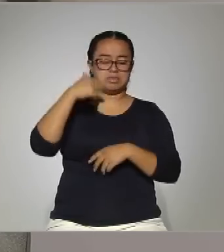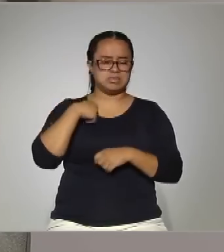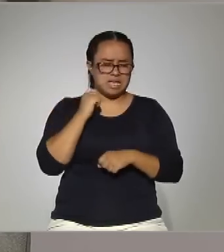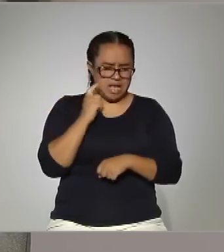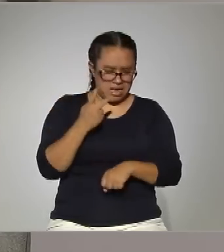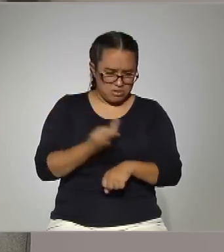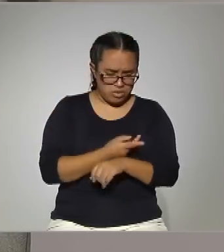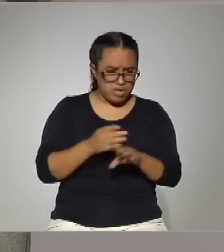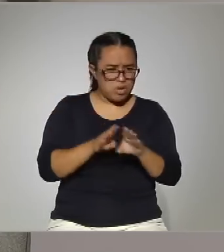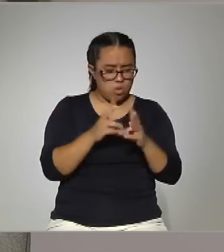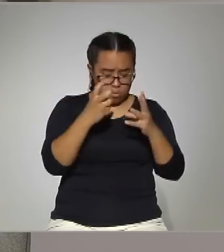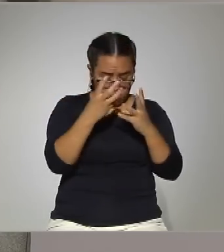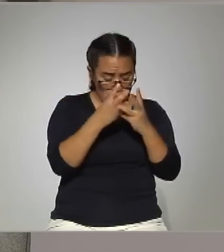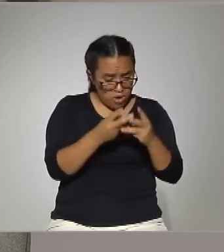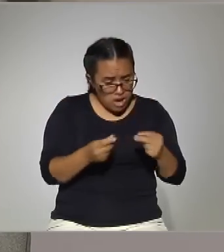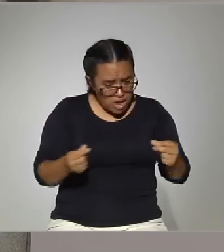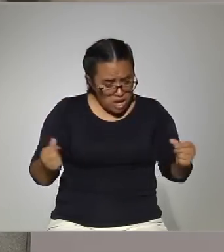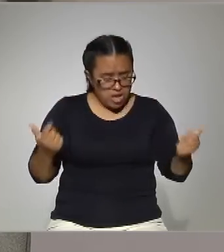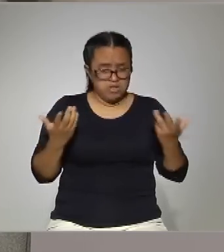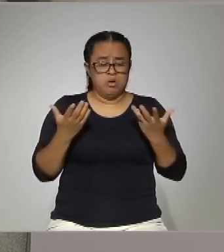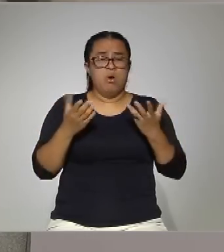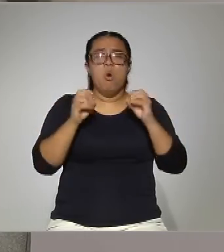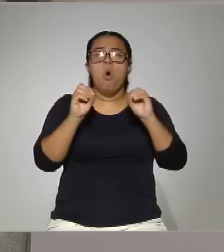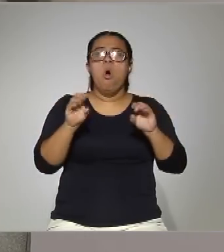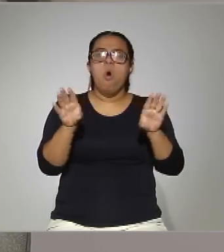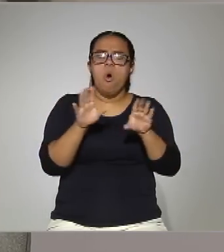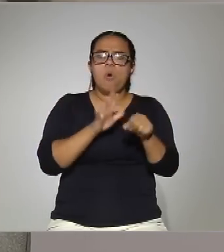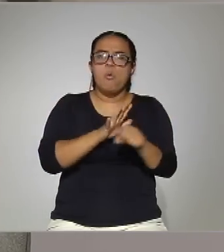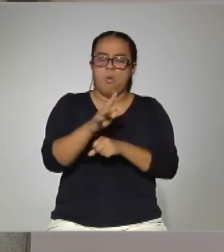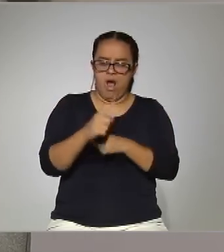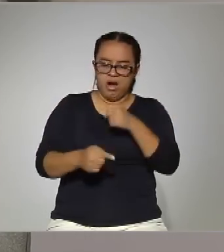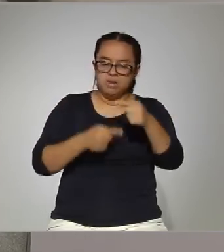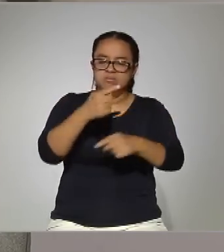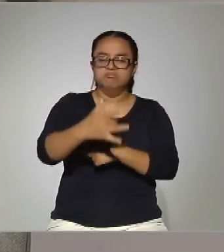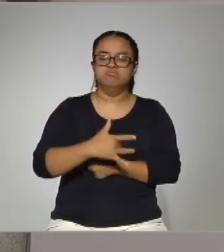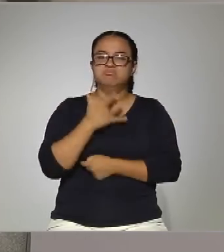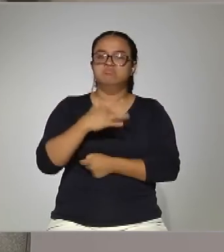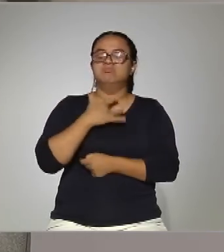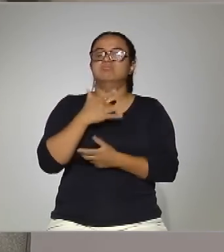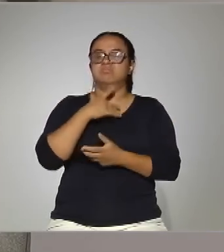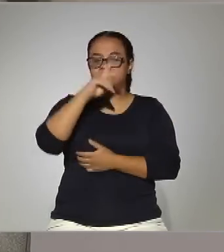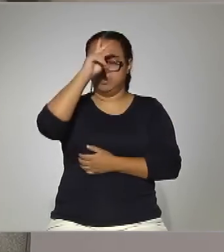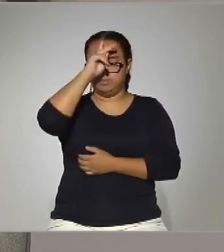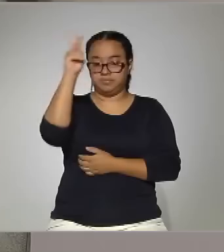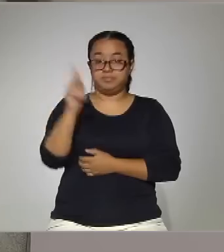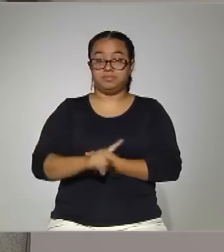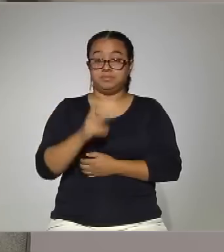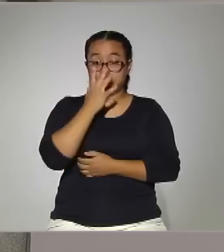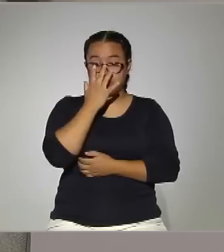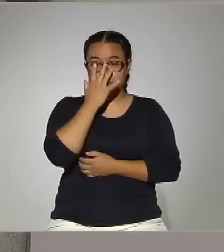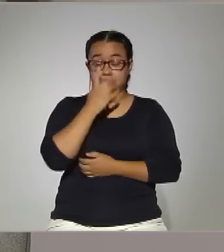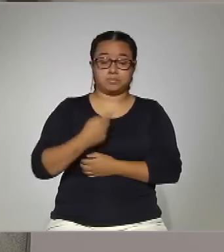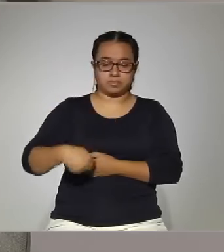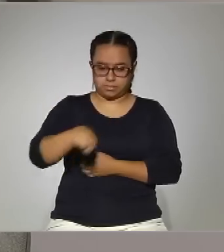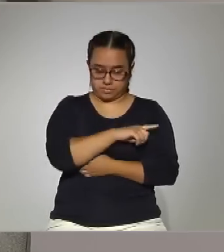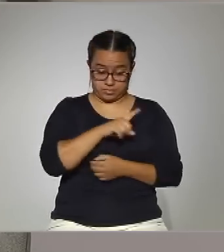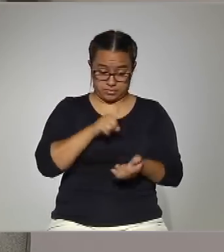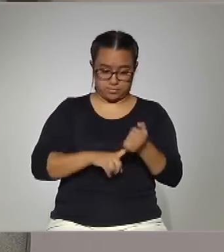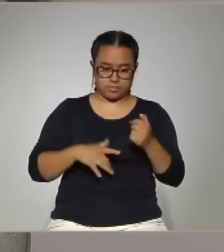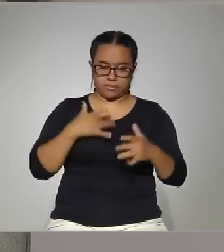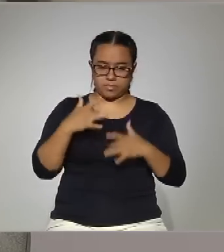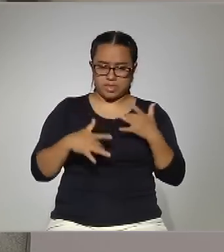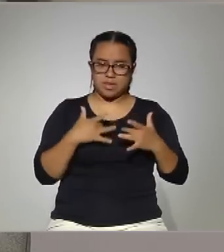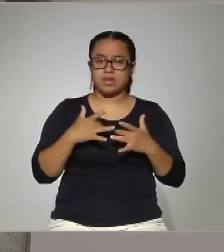cómo enfrentarlo, no sabemos cuáles son los efectos secundarios, por decirlo de alguna manera, que nosotros estamos experimentando